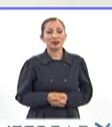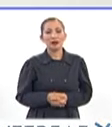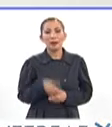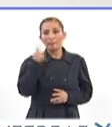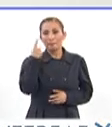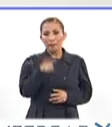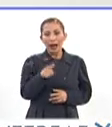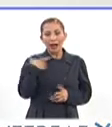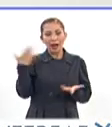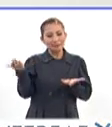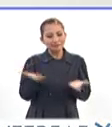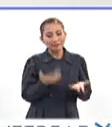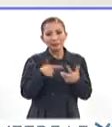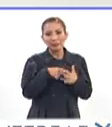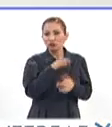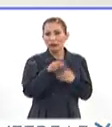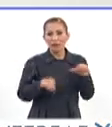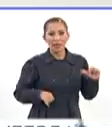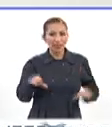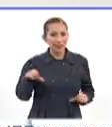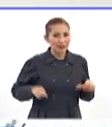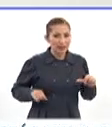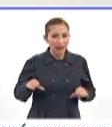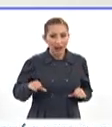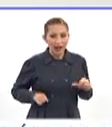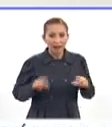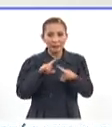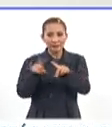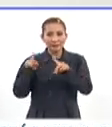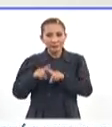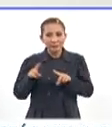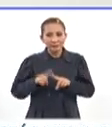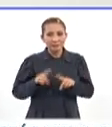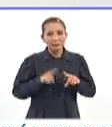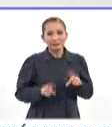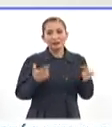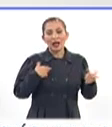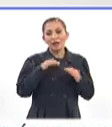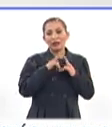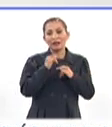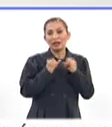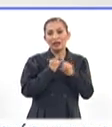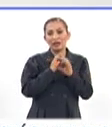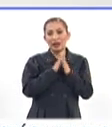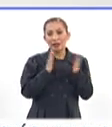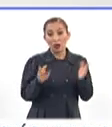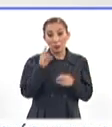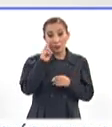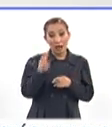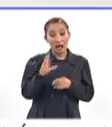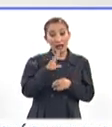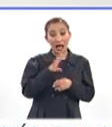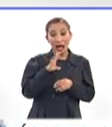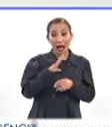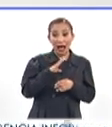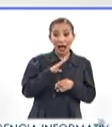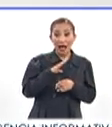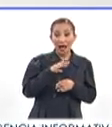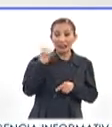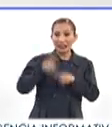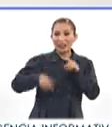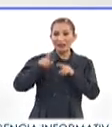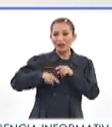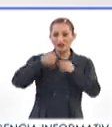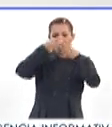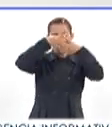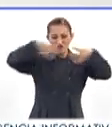para poder darle inicio a todas las actividades de la Feria Internacional del Libro. Como ves, pues mira, ya están